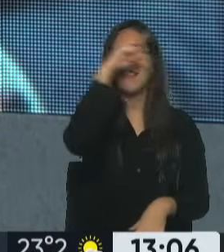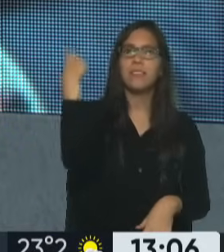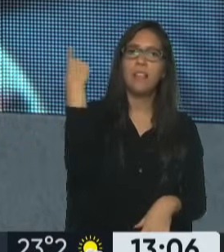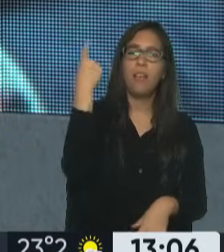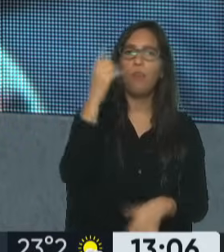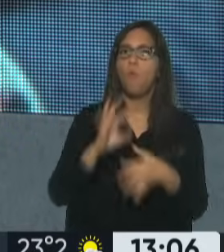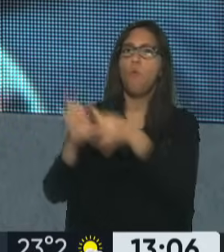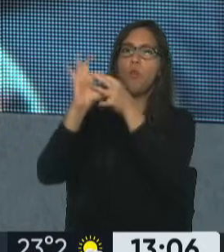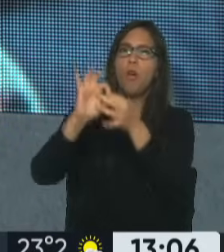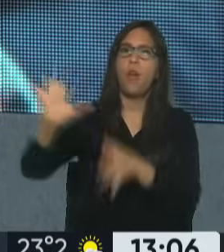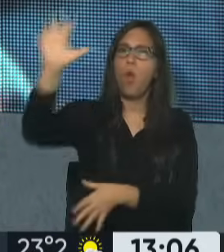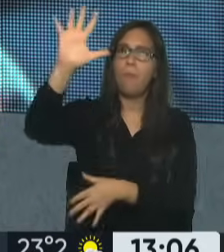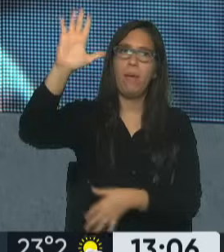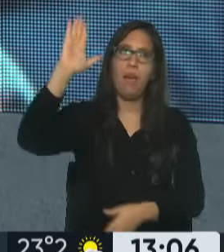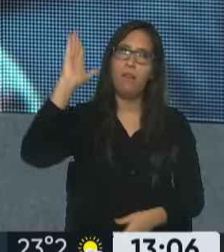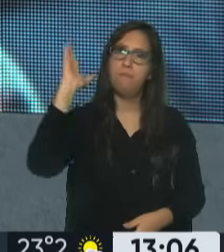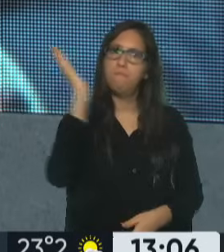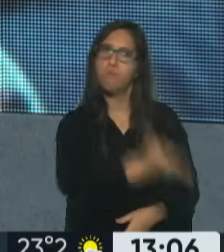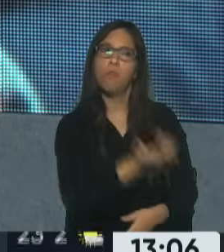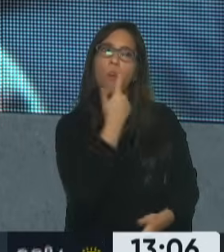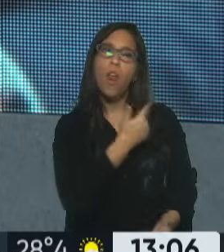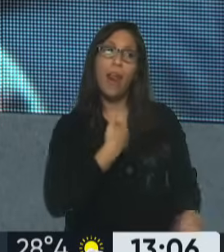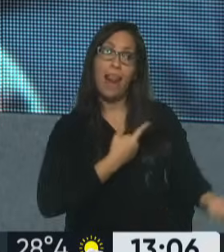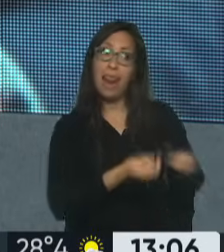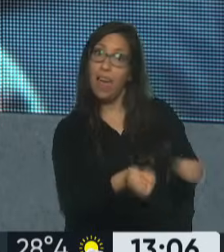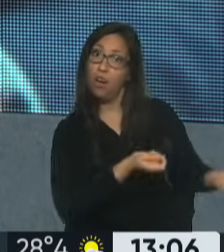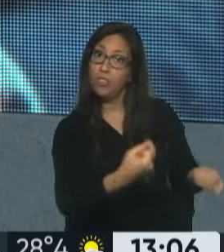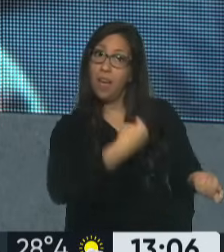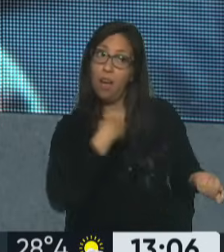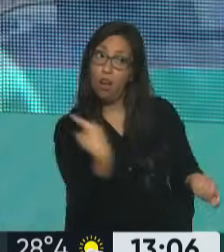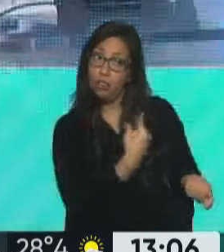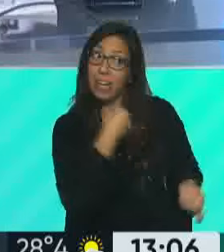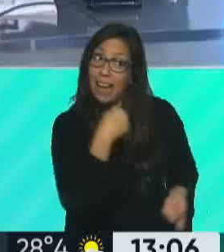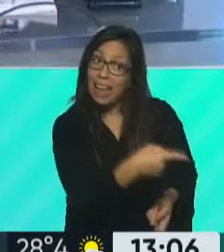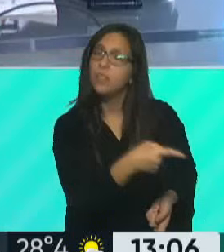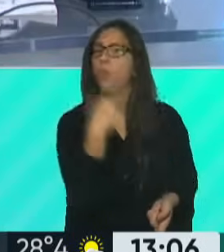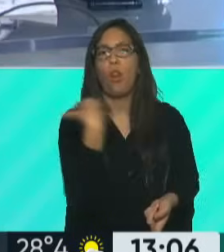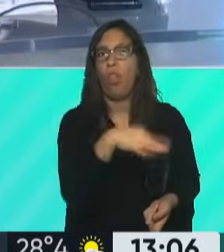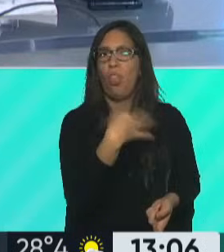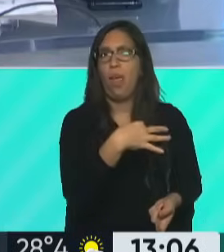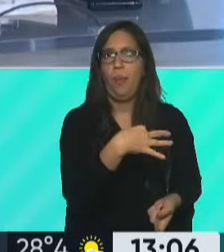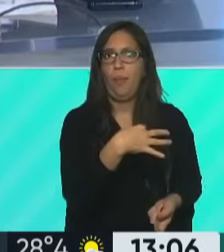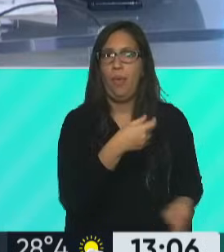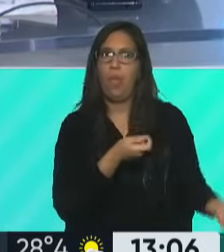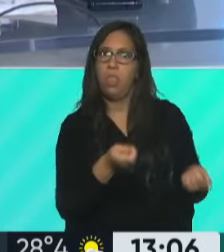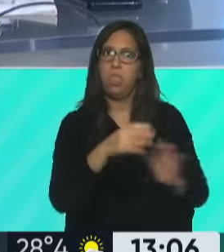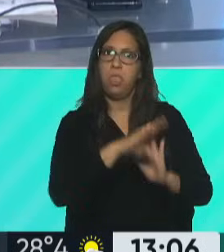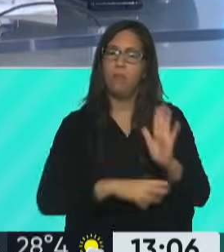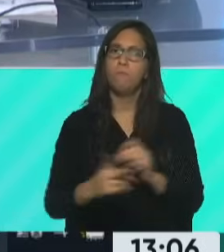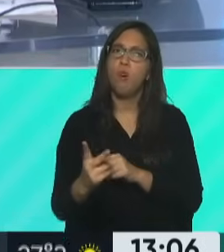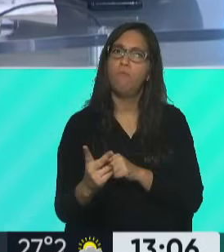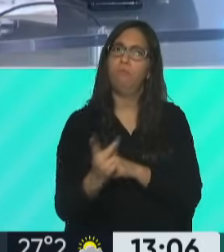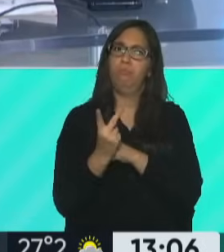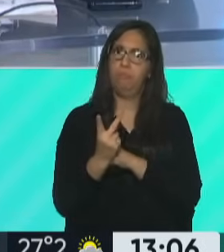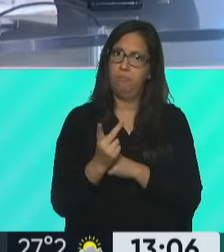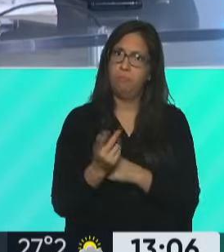Europea te pone el estado encima y te dice bueno para negociar con nosotros tenés que Absolut Sí claro son absolutamente proteccionistas y sobre todo